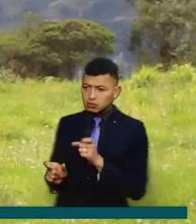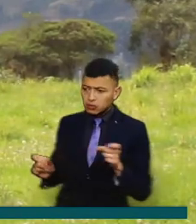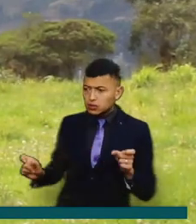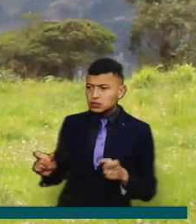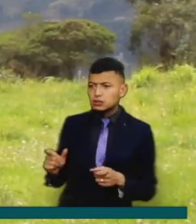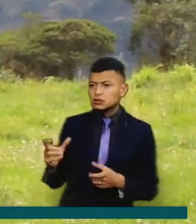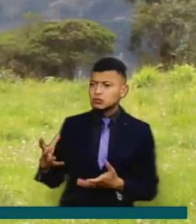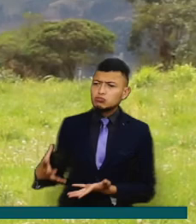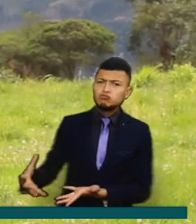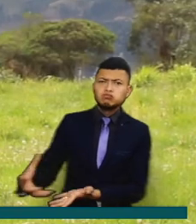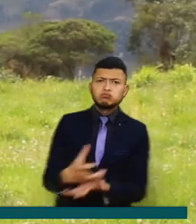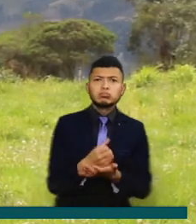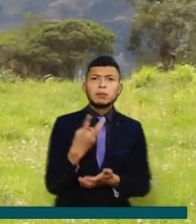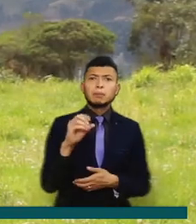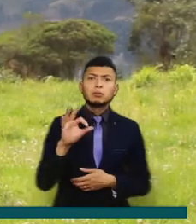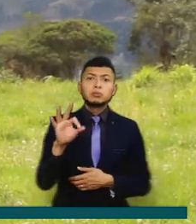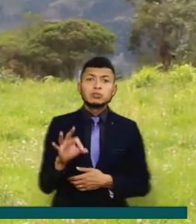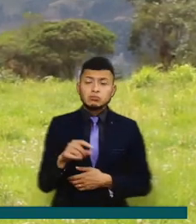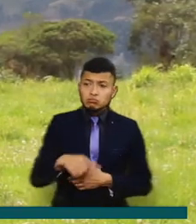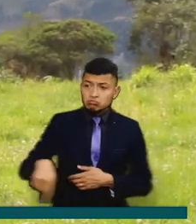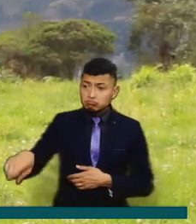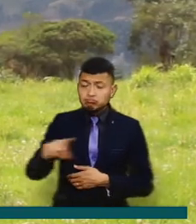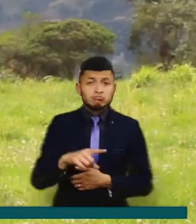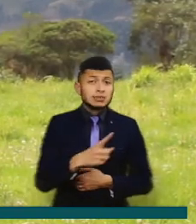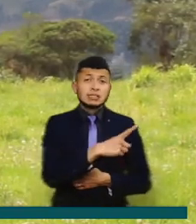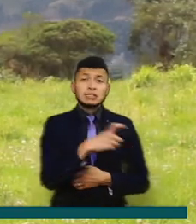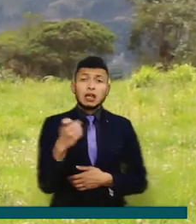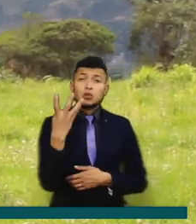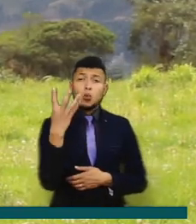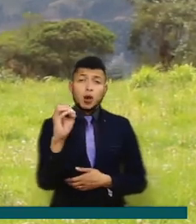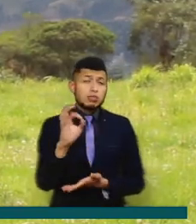población, alcanzamos a las 140 toneladas. Entonces,